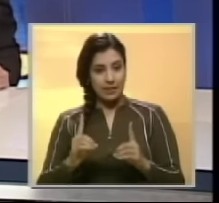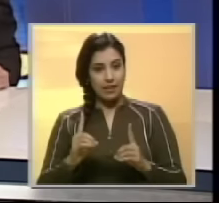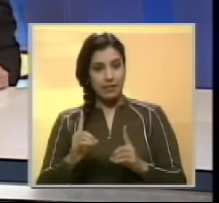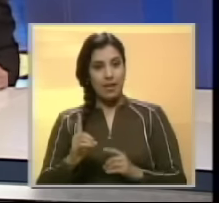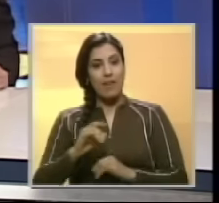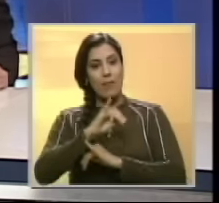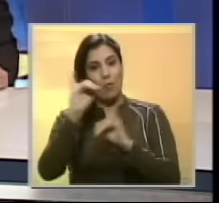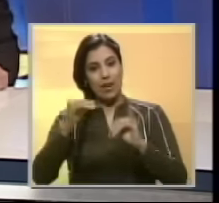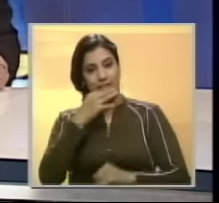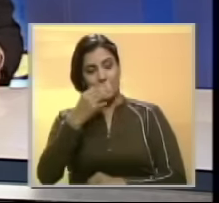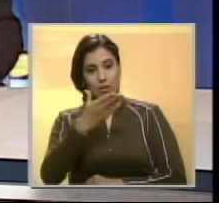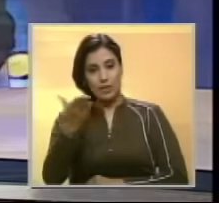deciden Buenas tardes para